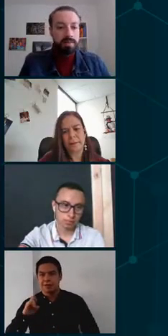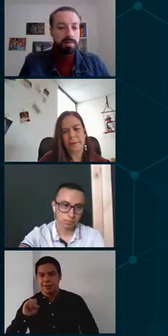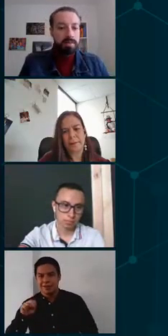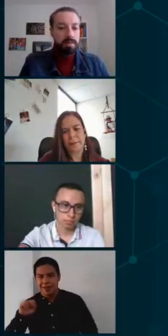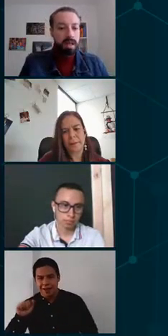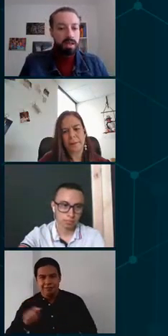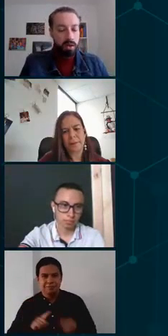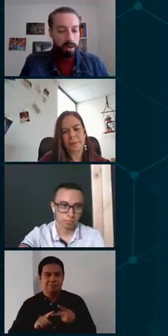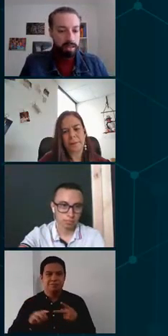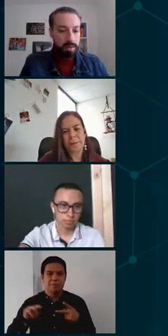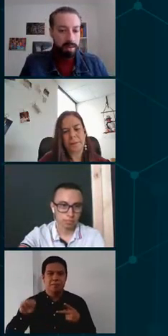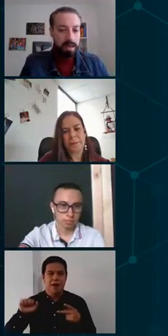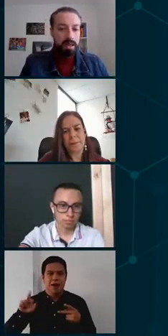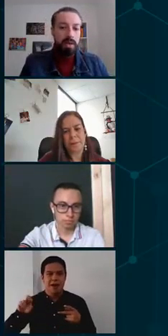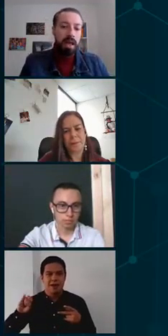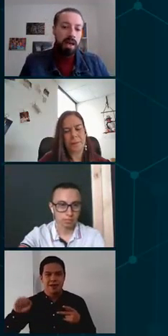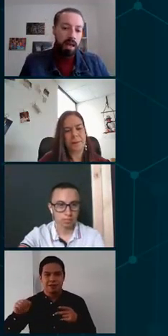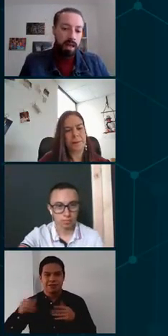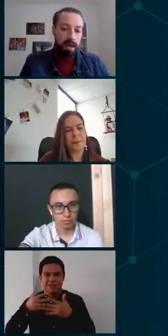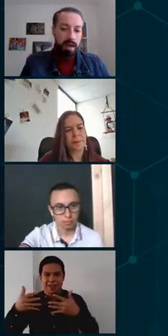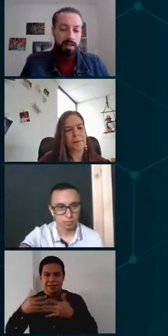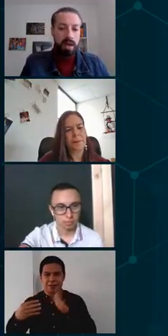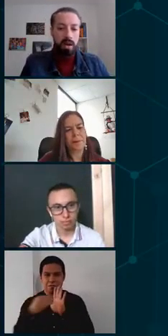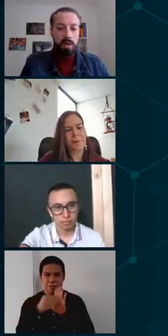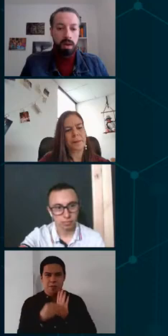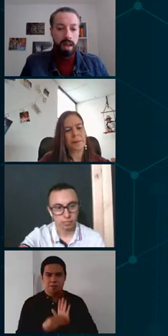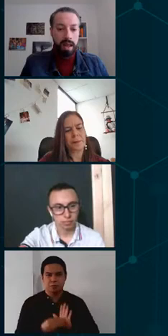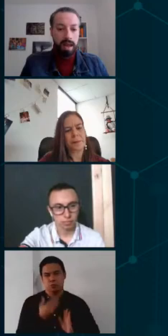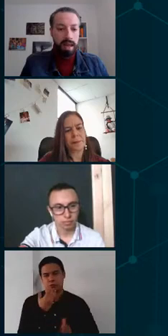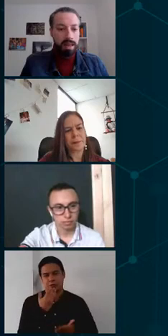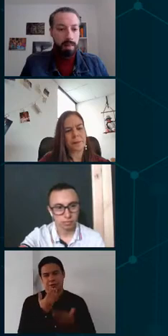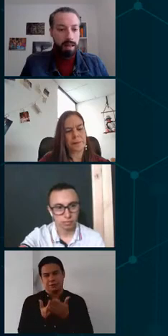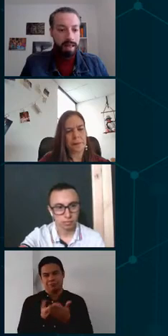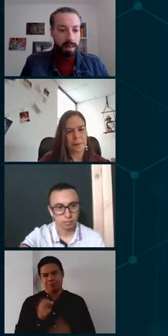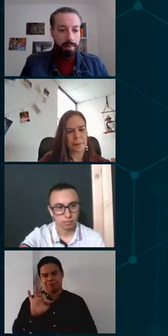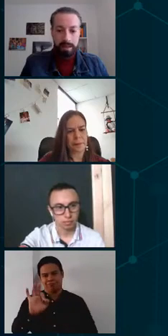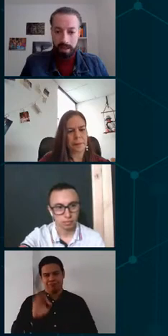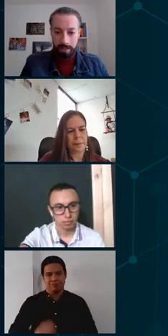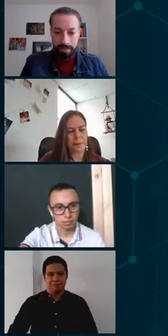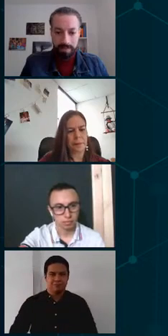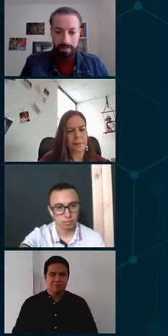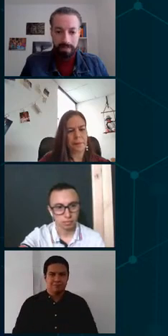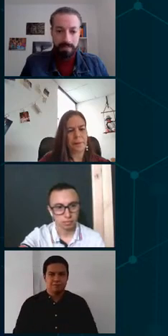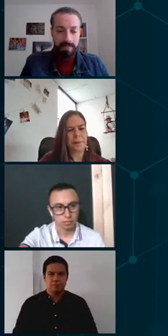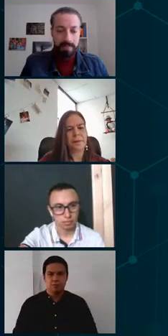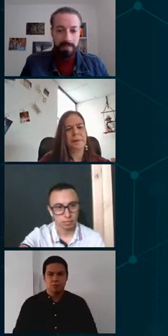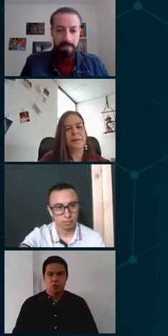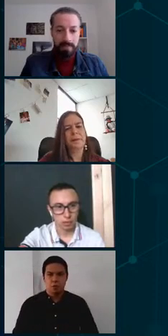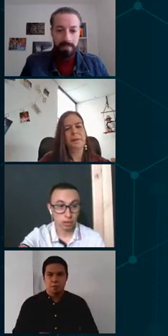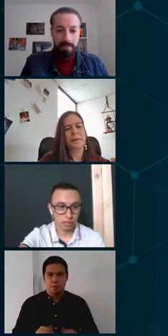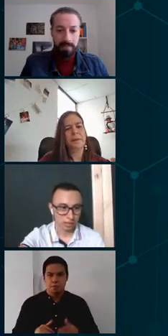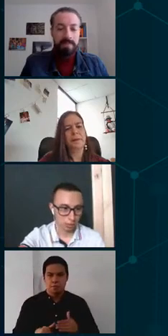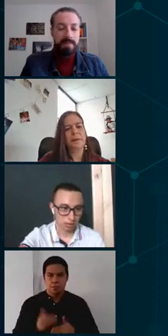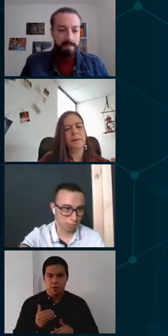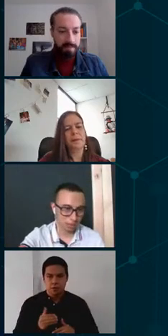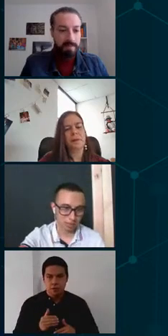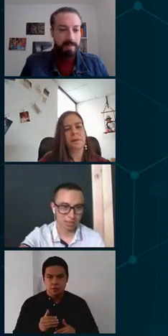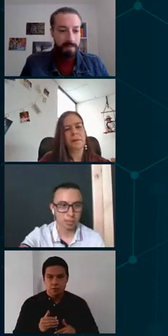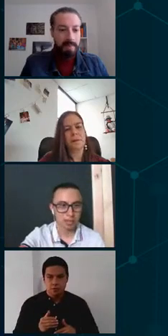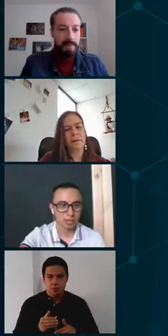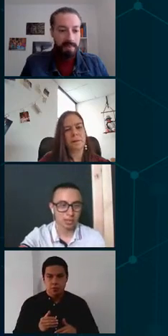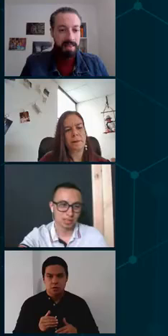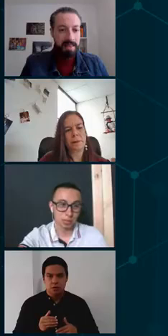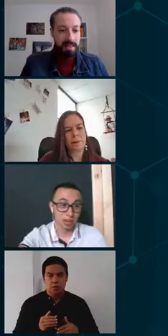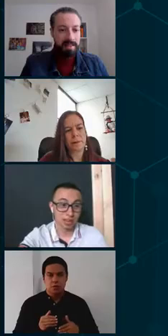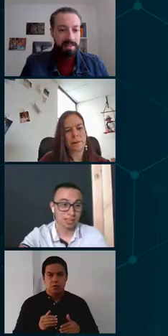chat sobre esta primera actividad relacionada con la etapa de empatía. No, gracias a ustedes por este espacio